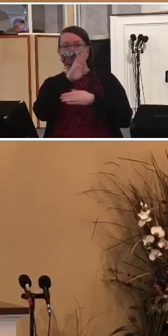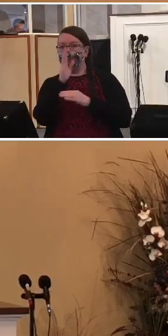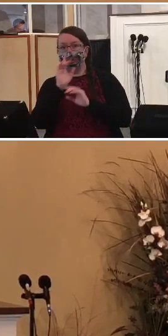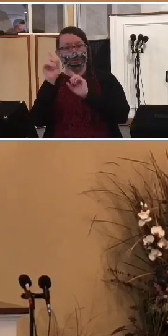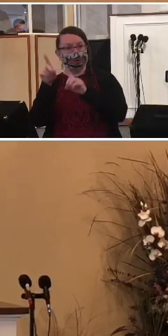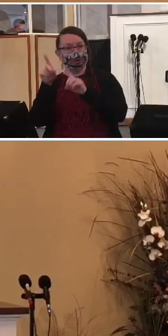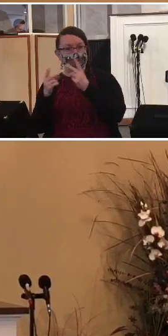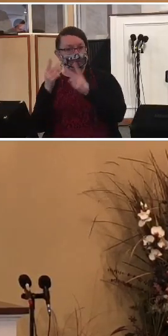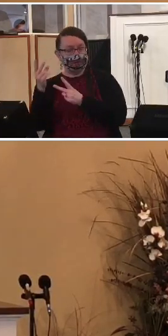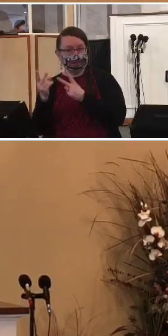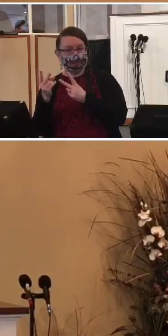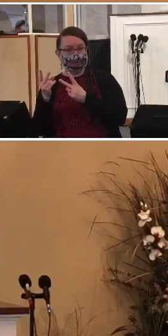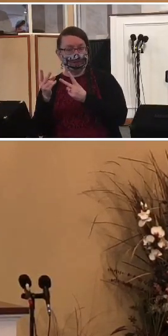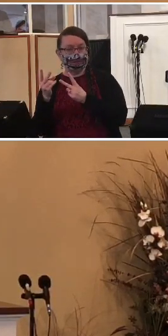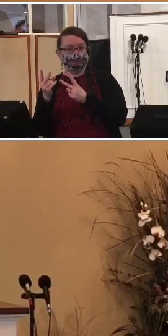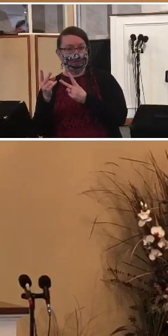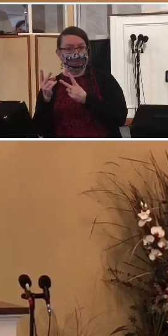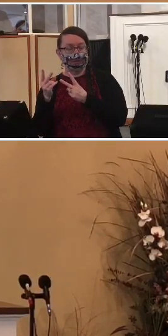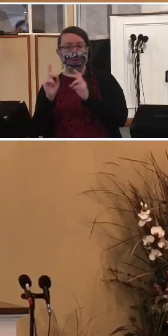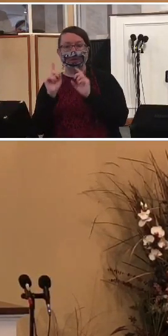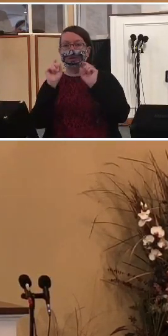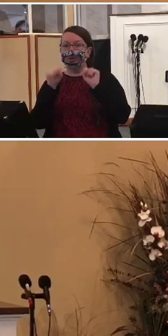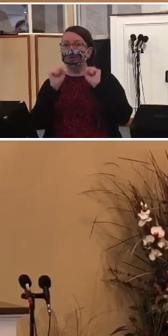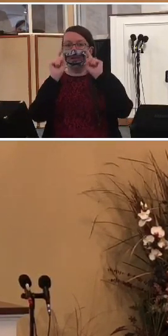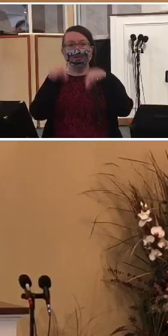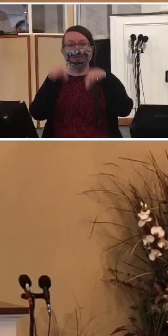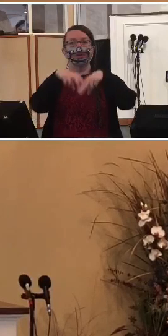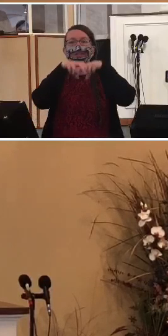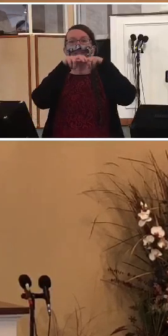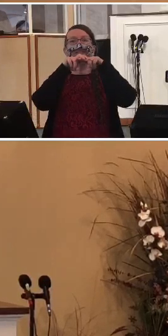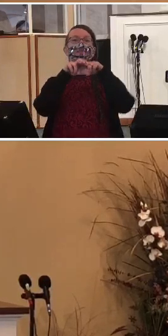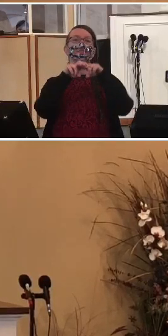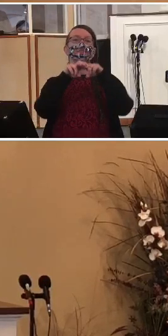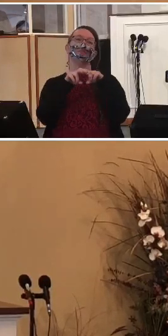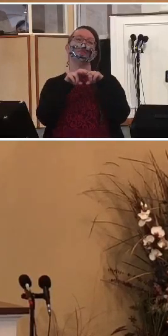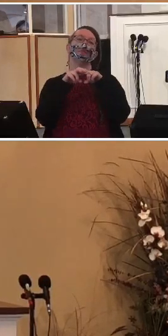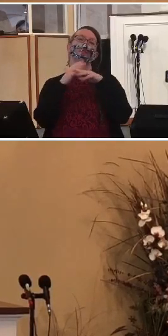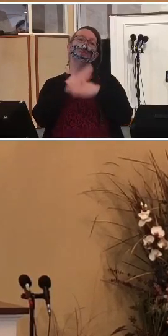allí, que son algunos de esos lugares donde tú te sientas a disfrutar el tiempo.